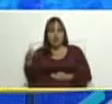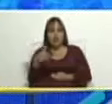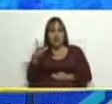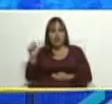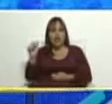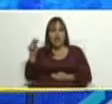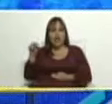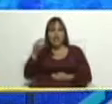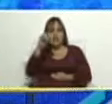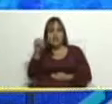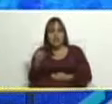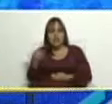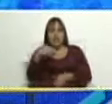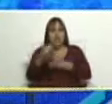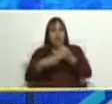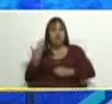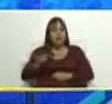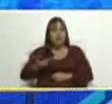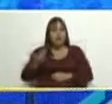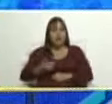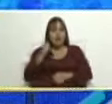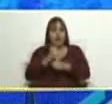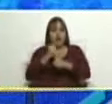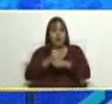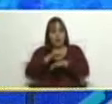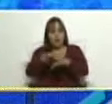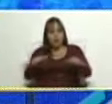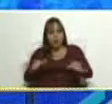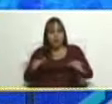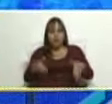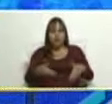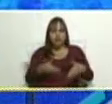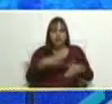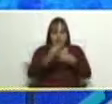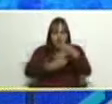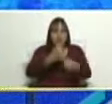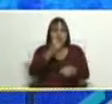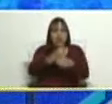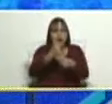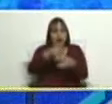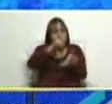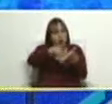una preponderancia y dejó trabajos realizados.